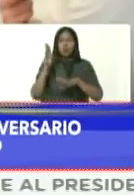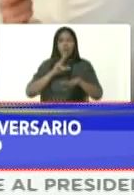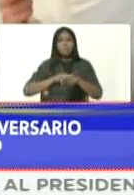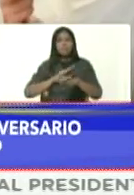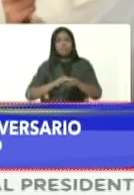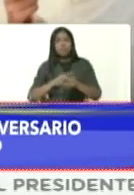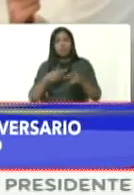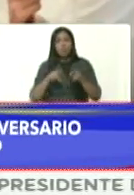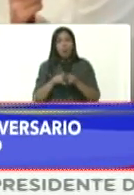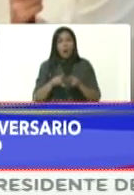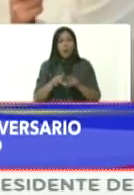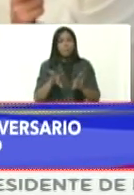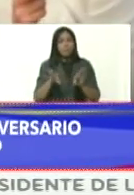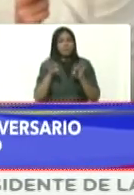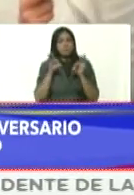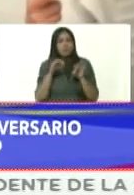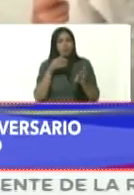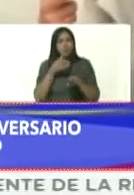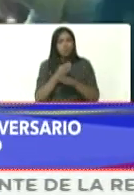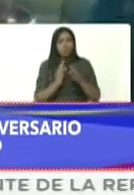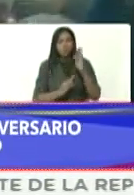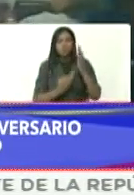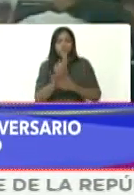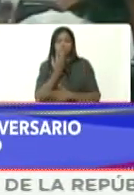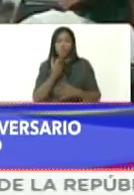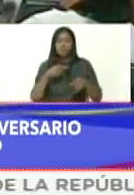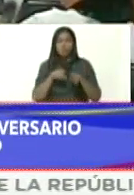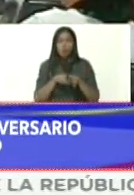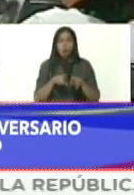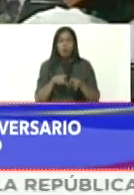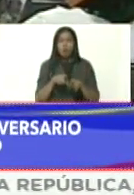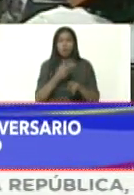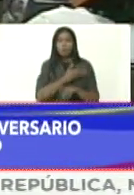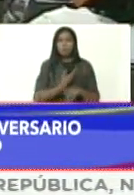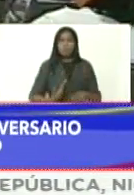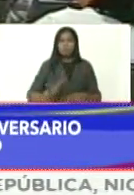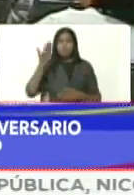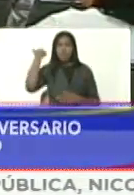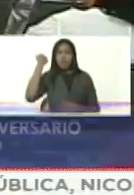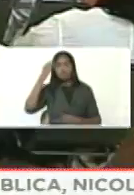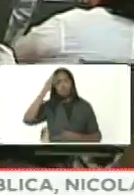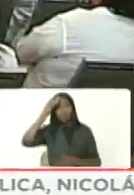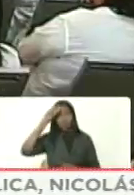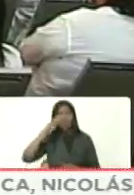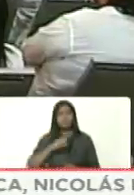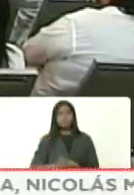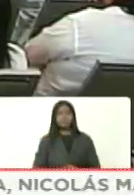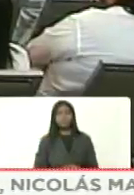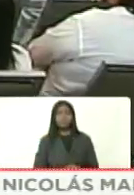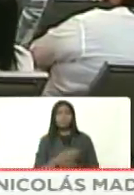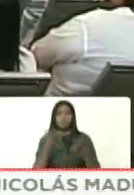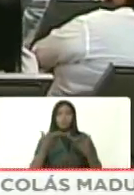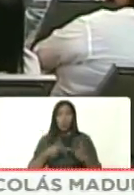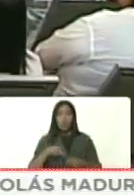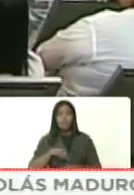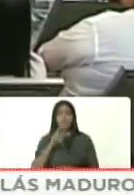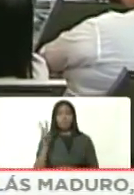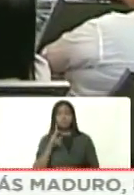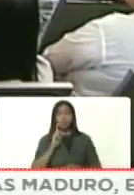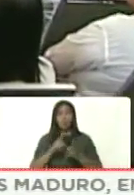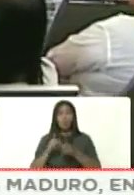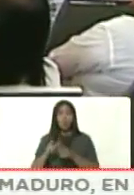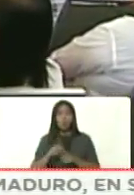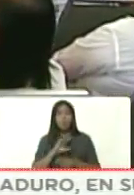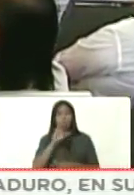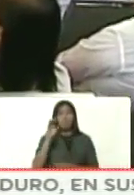biotecnología, fundada también por Fidel, y trajo a Venezuela y a otros países